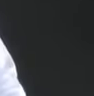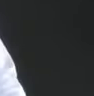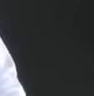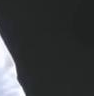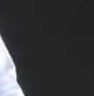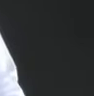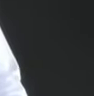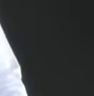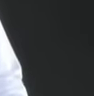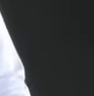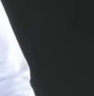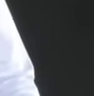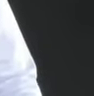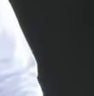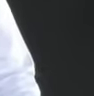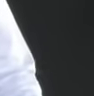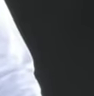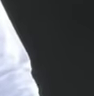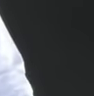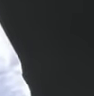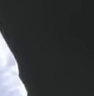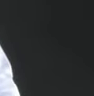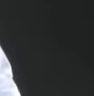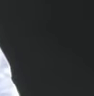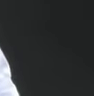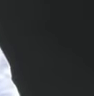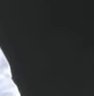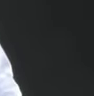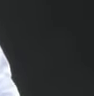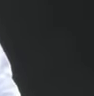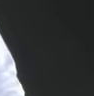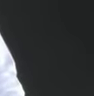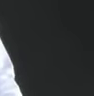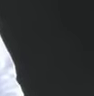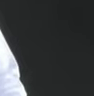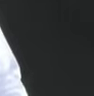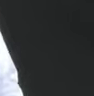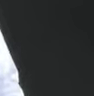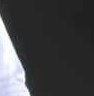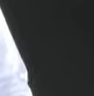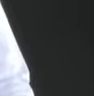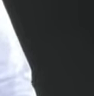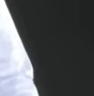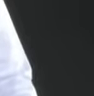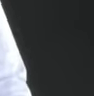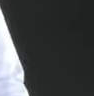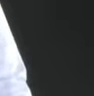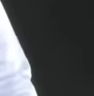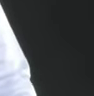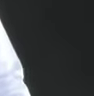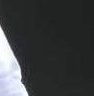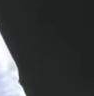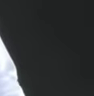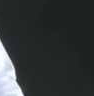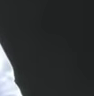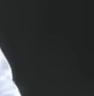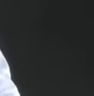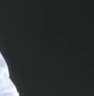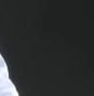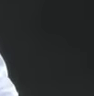rostro, como todos los presentes, cargaba también un sentimiento en su corazón y en el hombro un